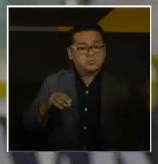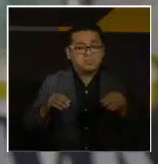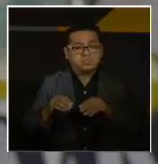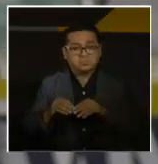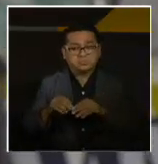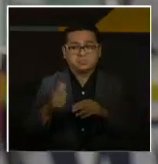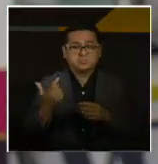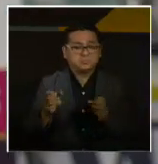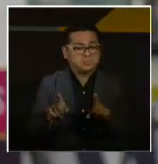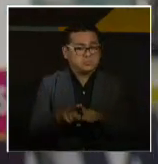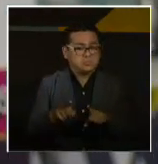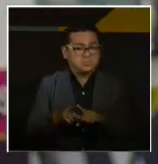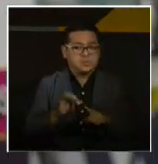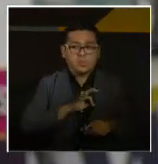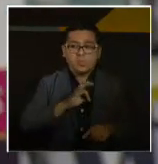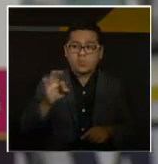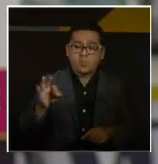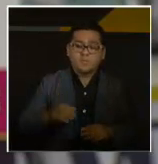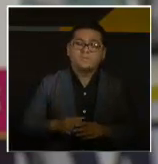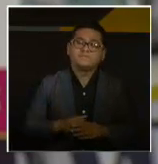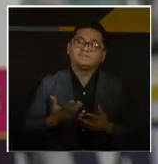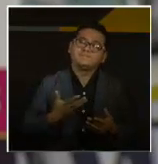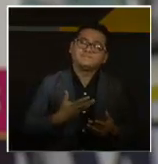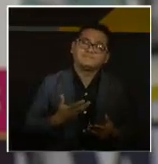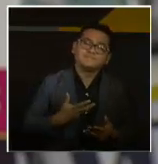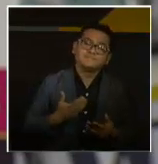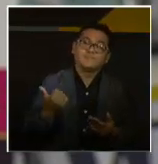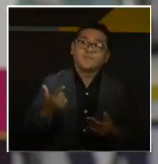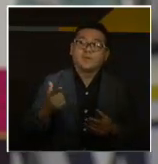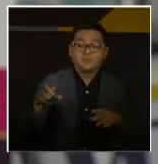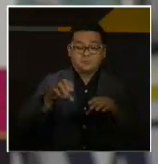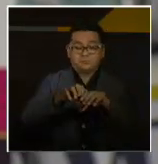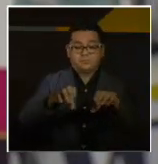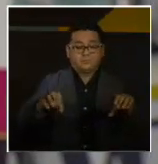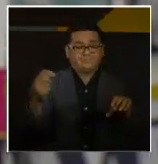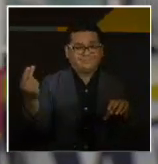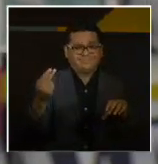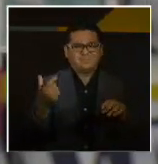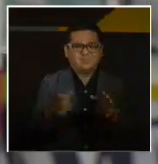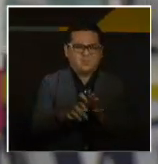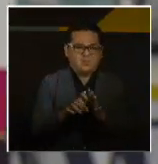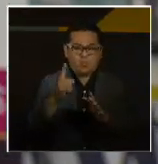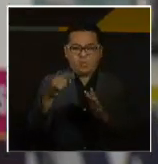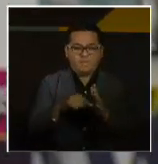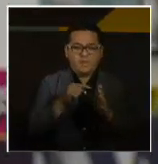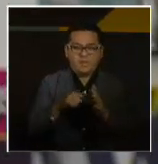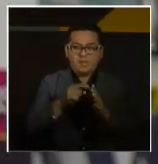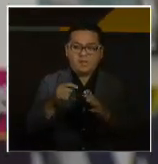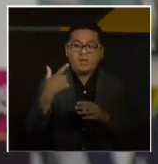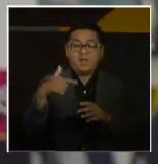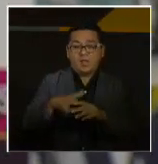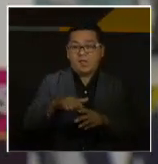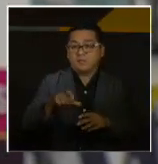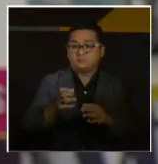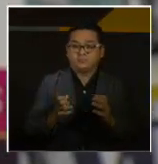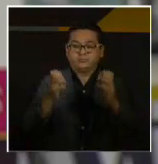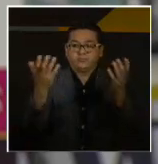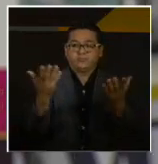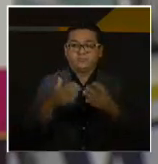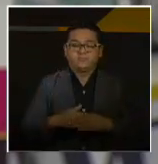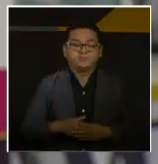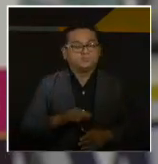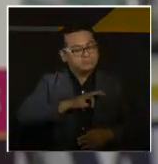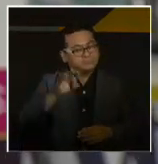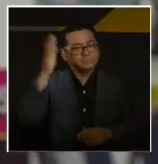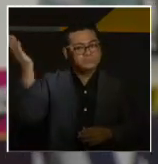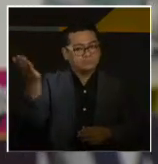a través también de la posibilidad de tener el ducto necesario para que una vez realizada la infraestructura que se requiere